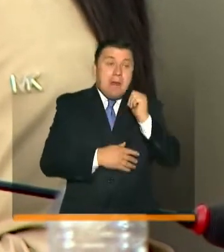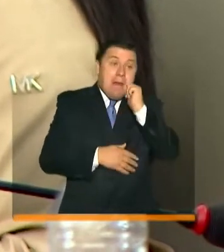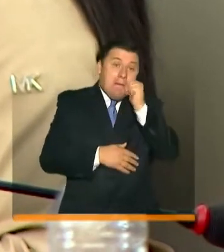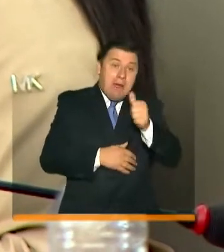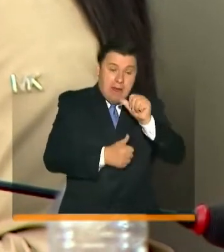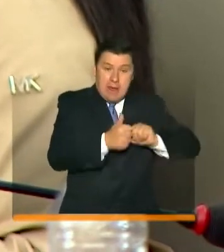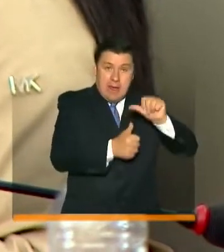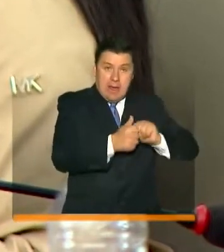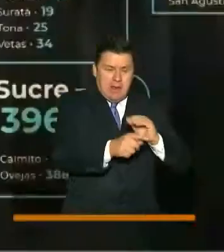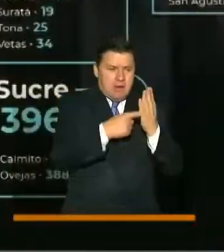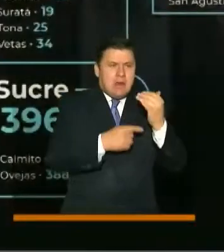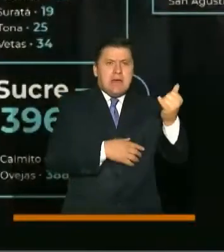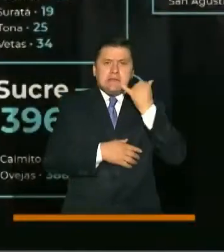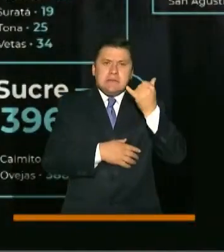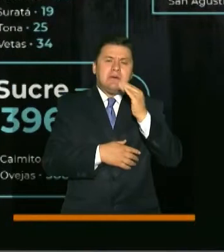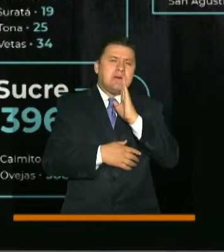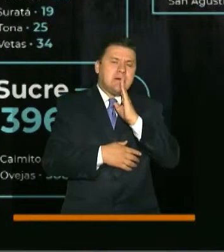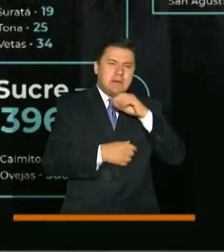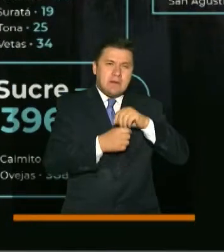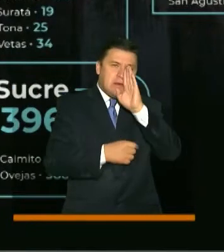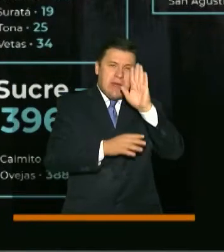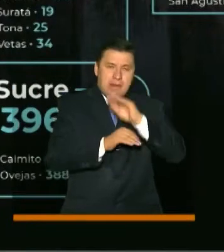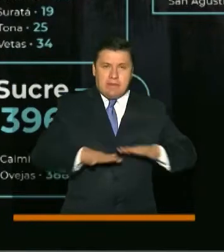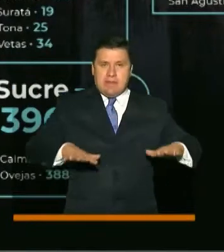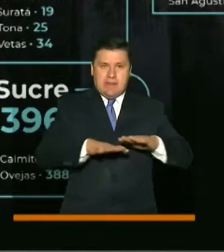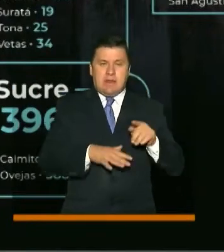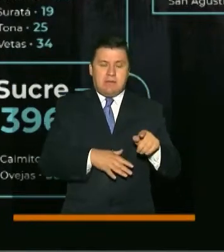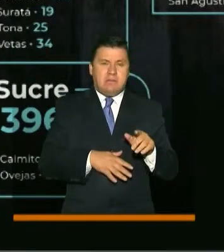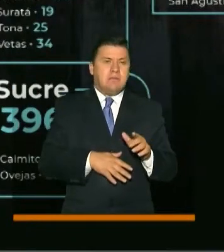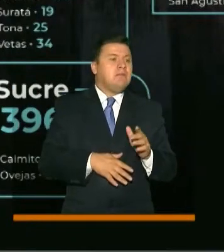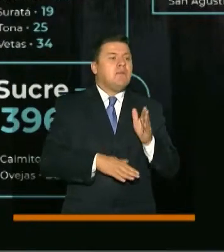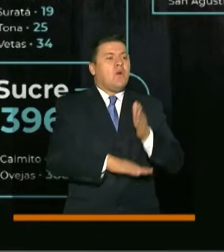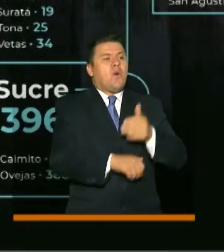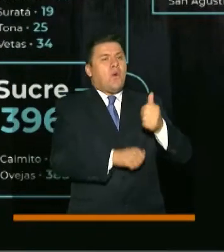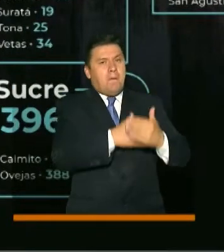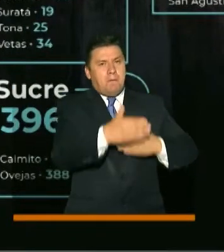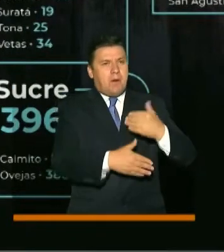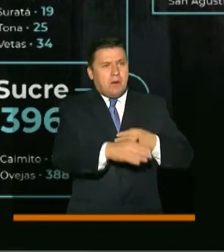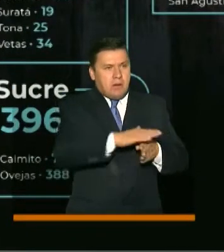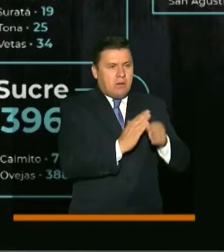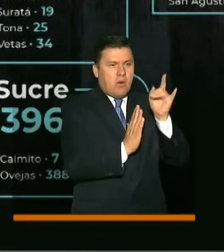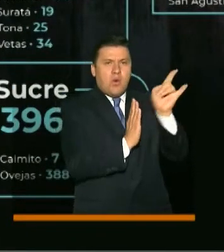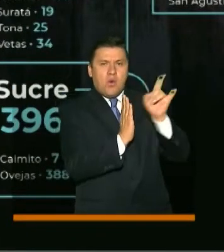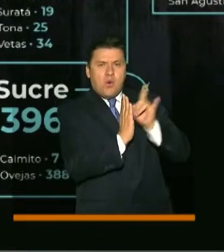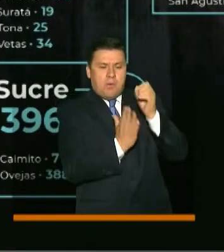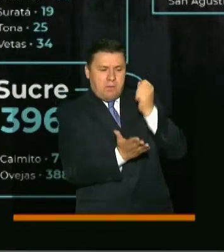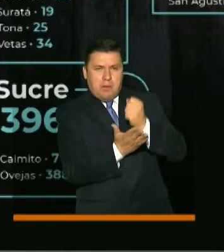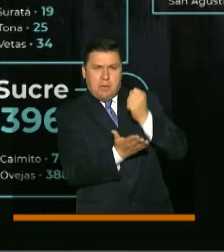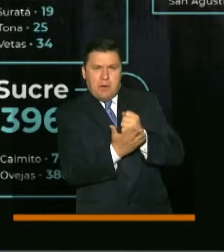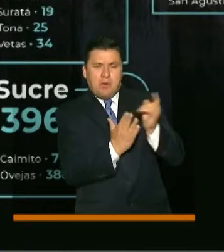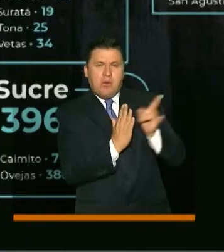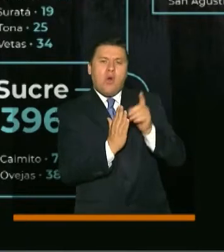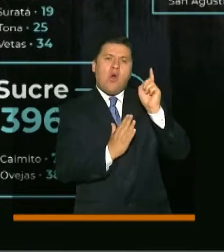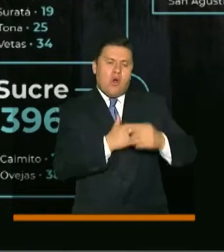una de ellas recibirá una llamada por parte de la Agencia Nacional de Tierras en donde se indicará cuál es el proceso para poder descargar el título y